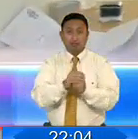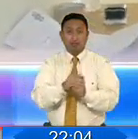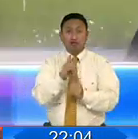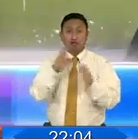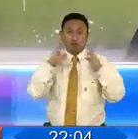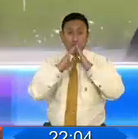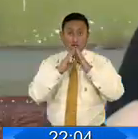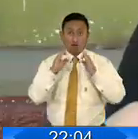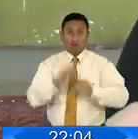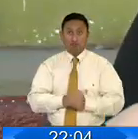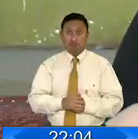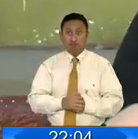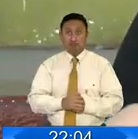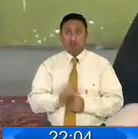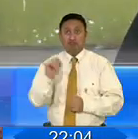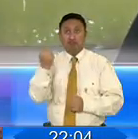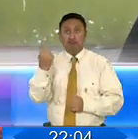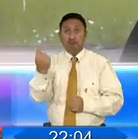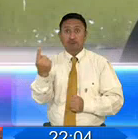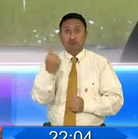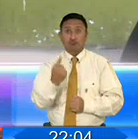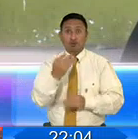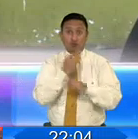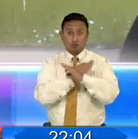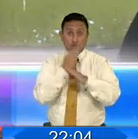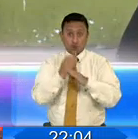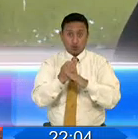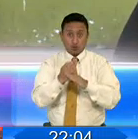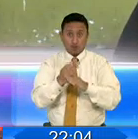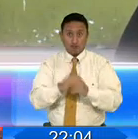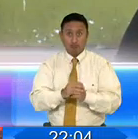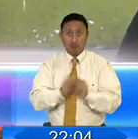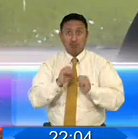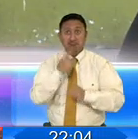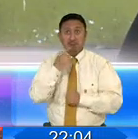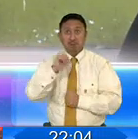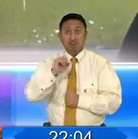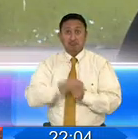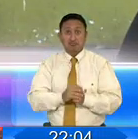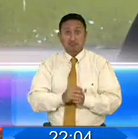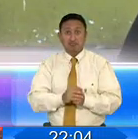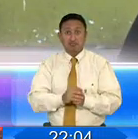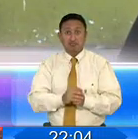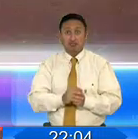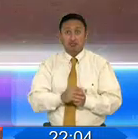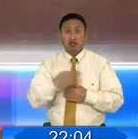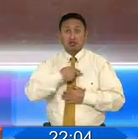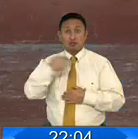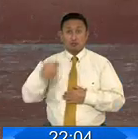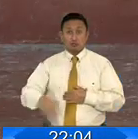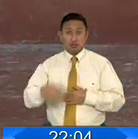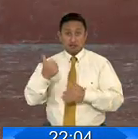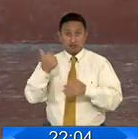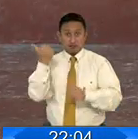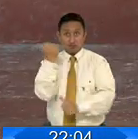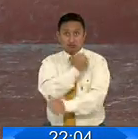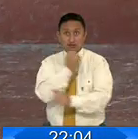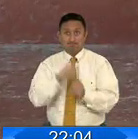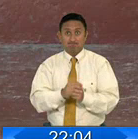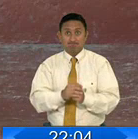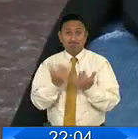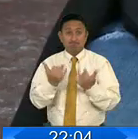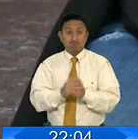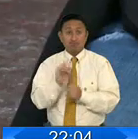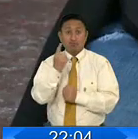Tumbaco. Me han dado la prioridad, me dieron un turno, me dice que me van a aplicar la vacuna Sinovac. María Elena está a la espera de su